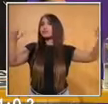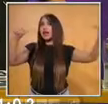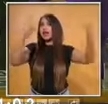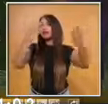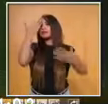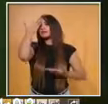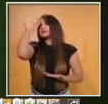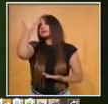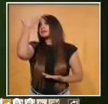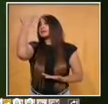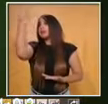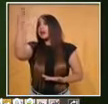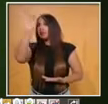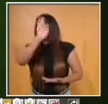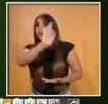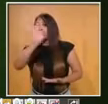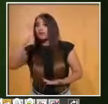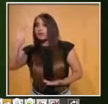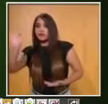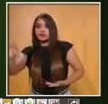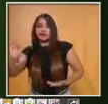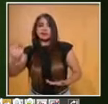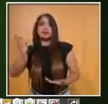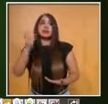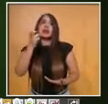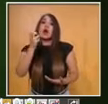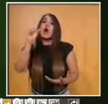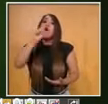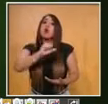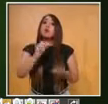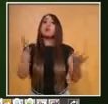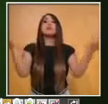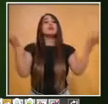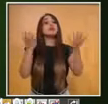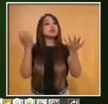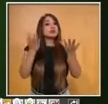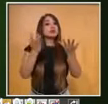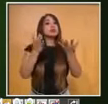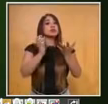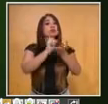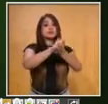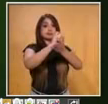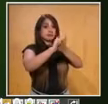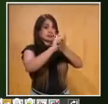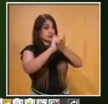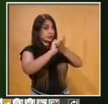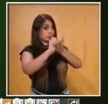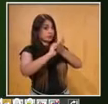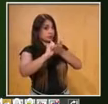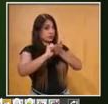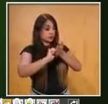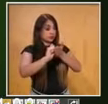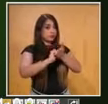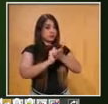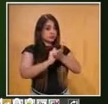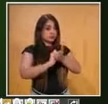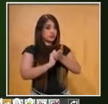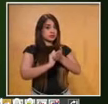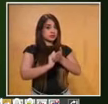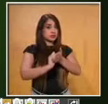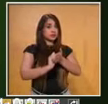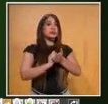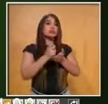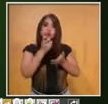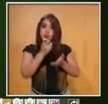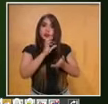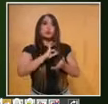a ver una serie de acontecimientos, los cuales te vamos a pedir que vayas tomando nota en la medida de lo posible para que también puedas hacer tu línea del